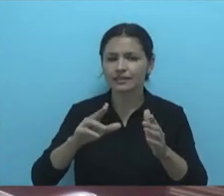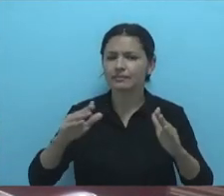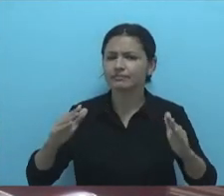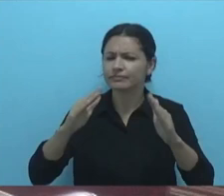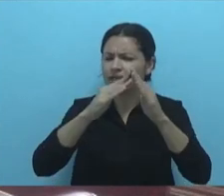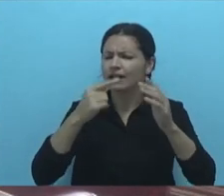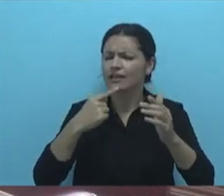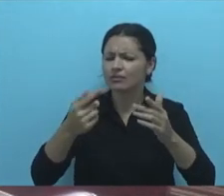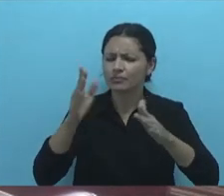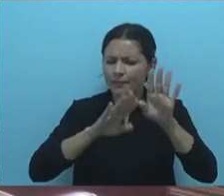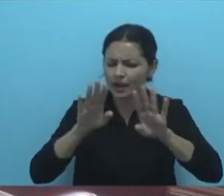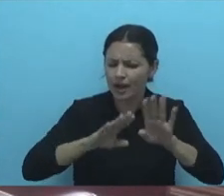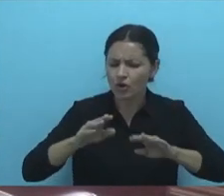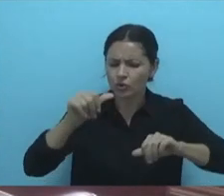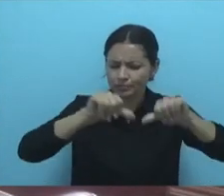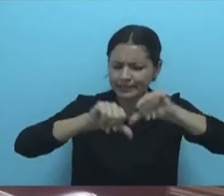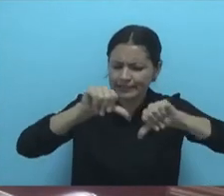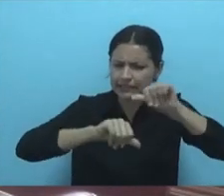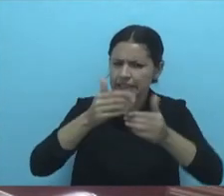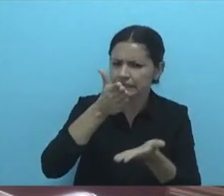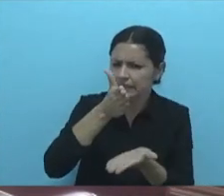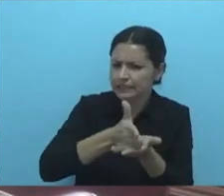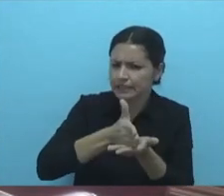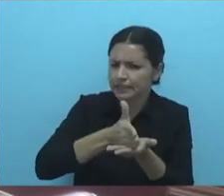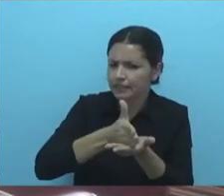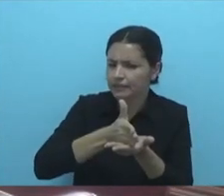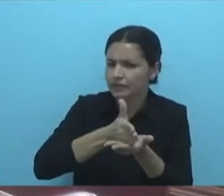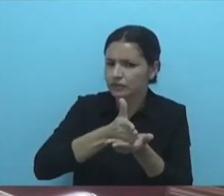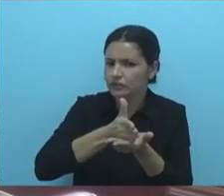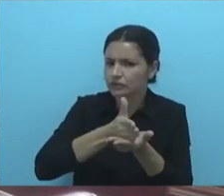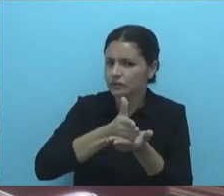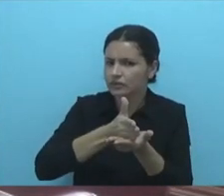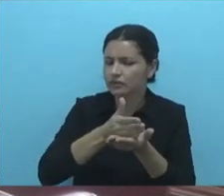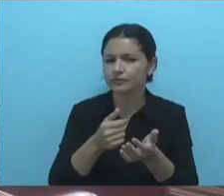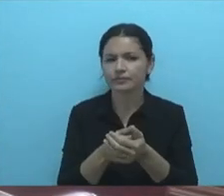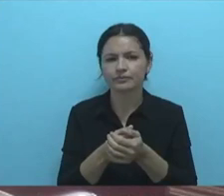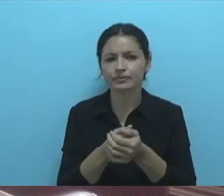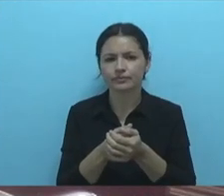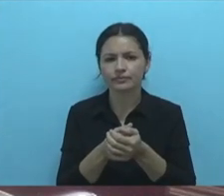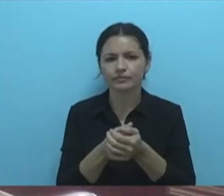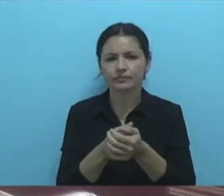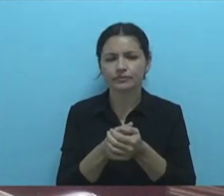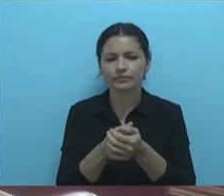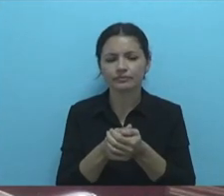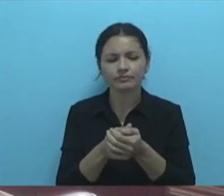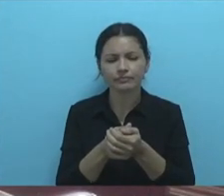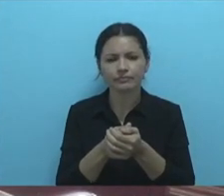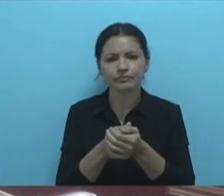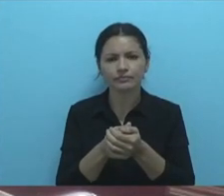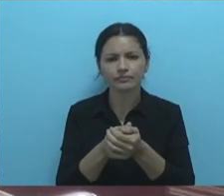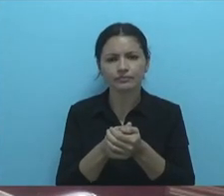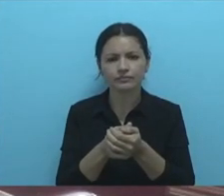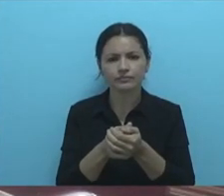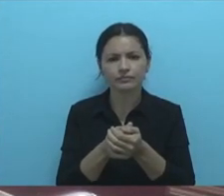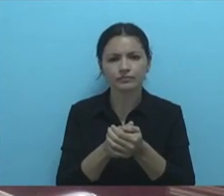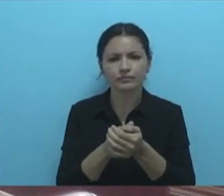la ciencia del derecho cuya aplicación no dependía de ideologías o juicios Morales esta mirada sobre el derecho